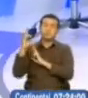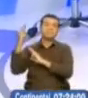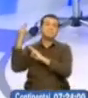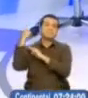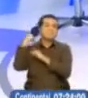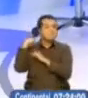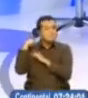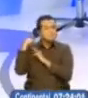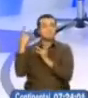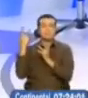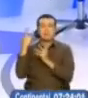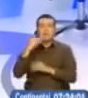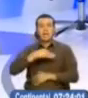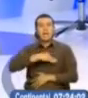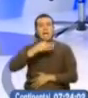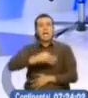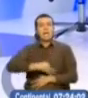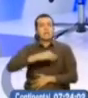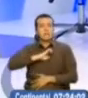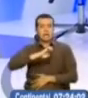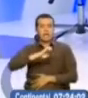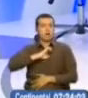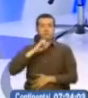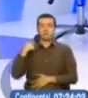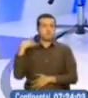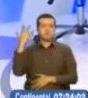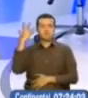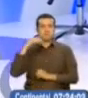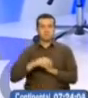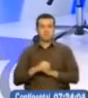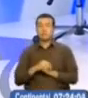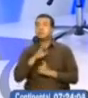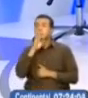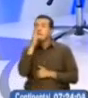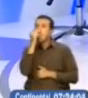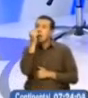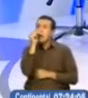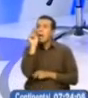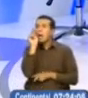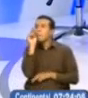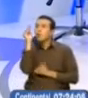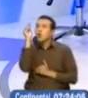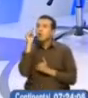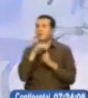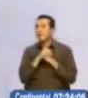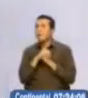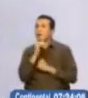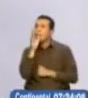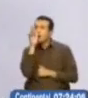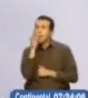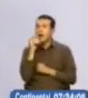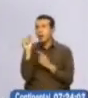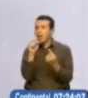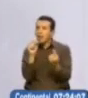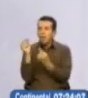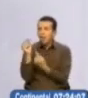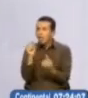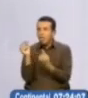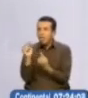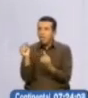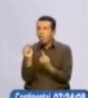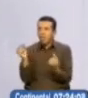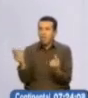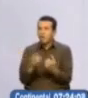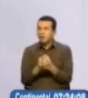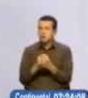responsabilidad y hay una ausencia de ética, ¿no? Nos hemos acostumbrado al entretenimiento de la política, a la confrontación vacía,